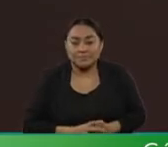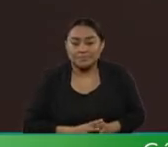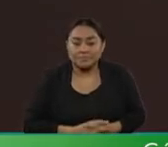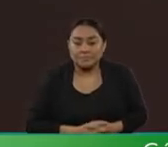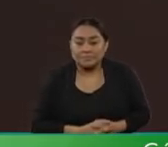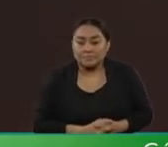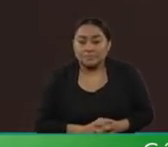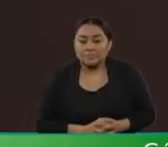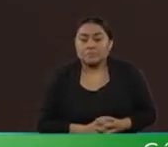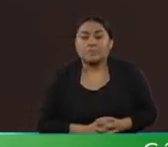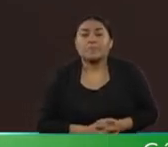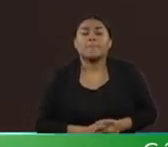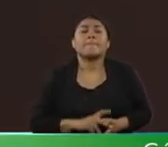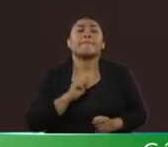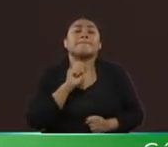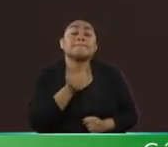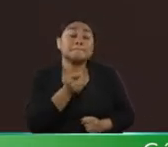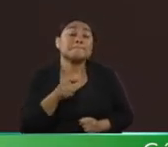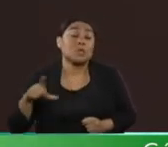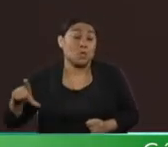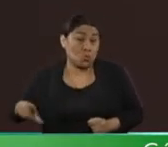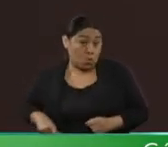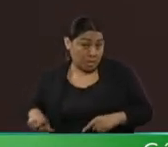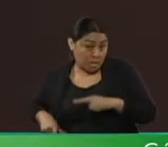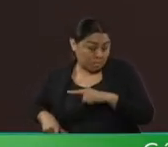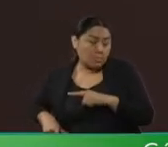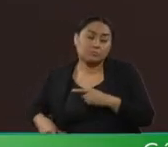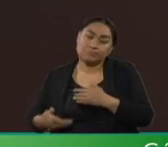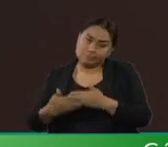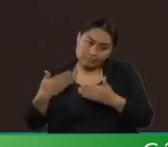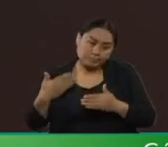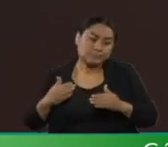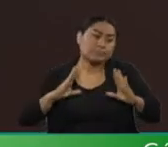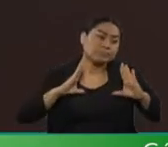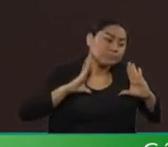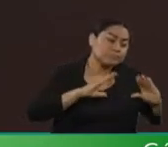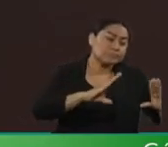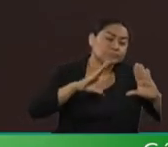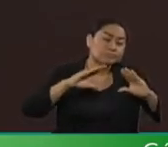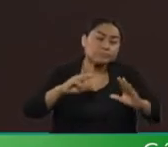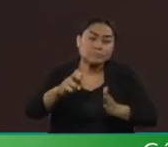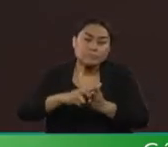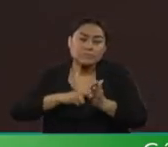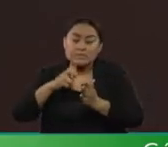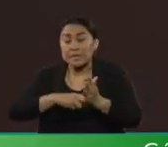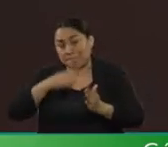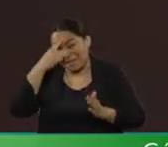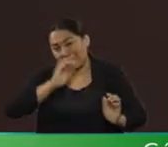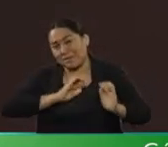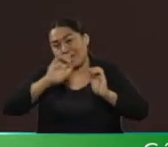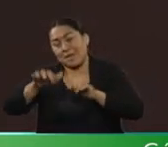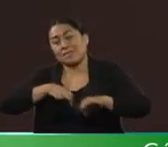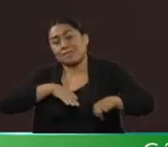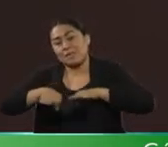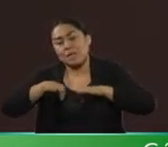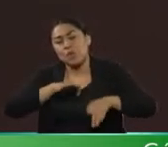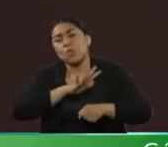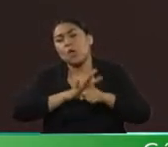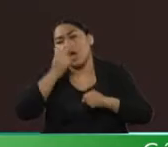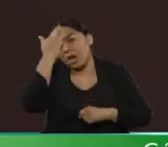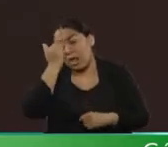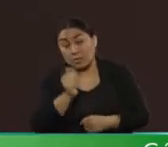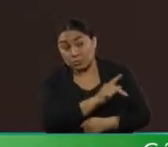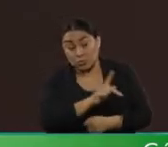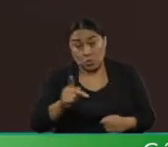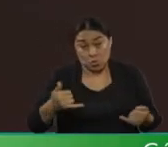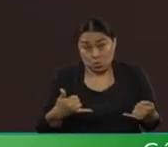Mexicanos conclu diput capacitación específica para el mercado laboral con el objeto de que los